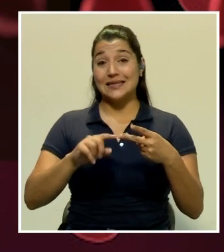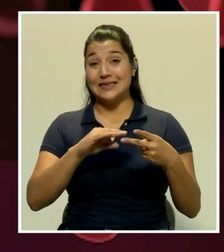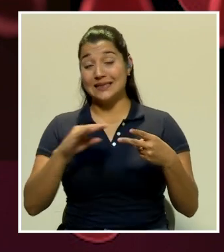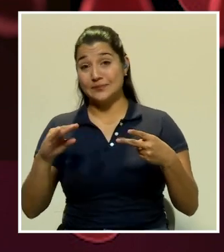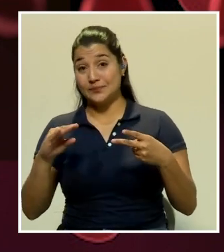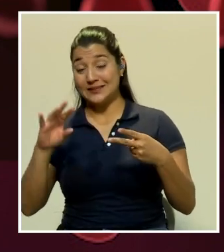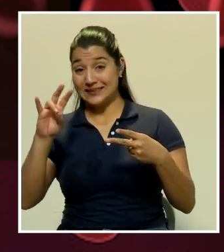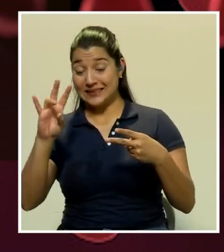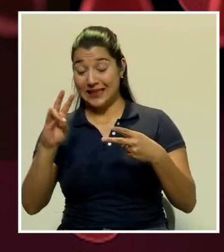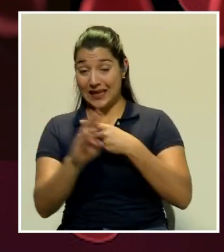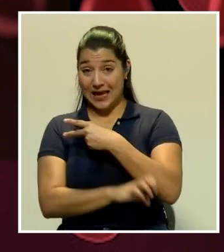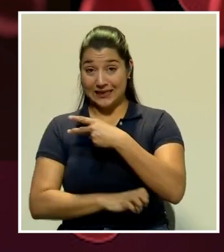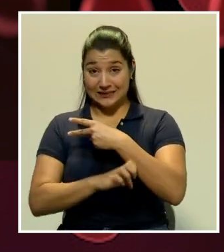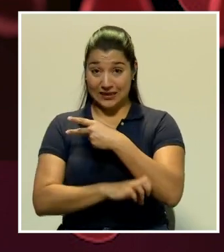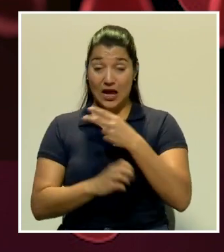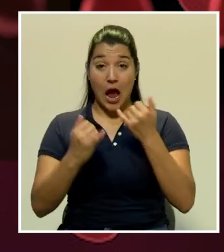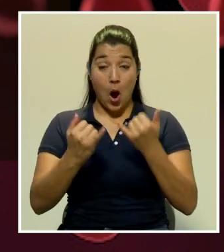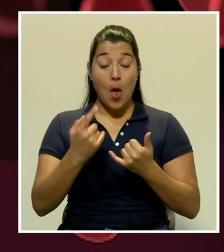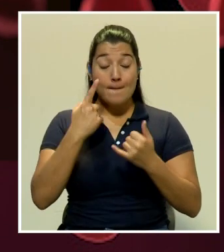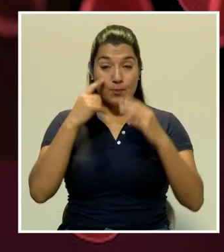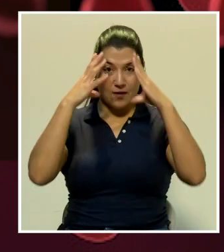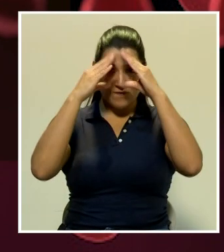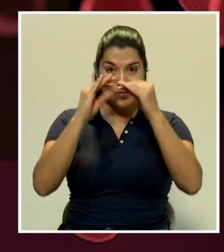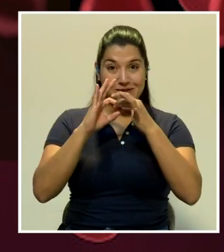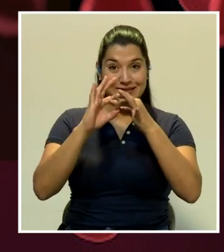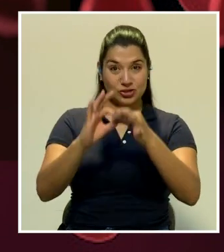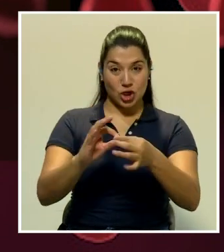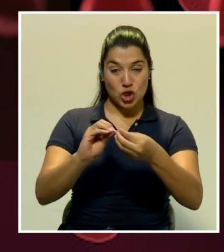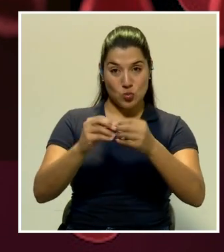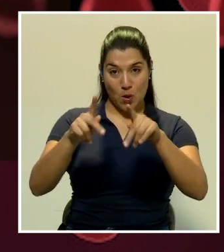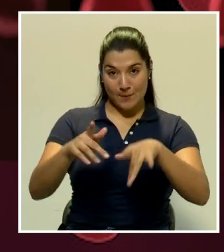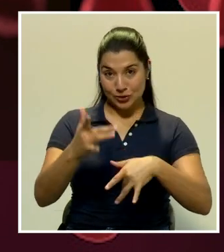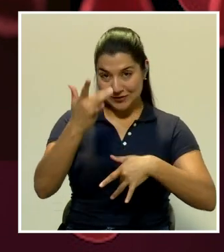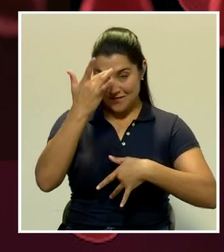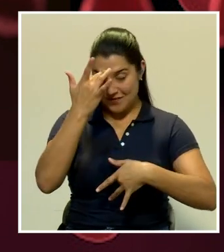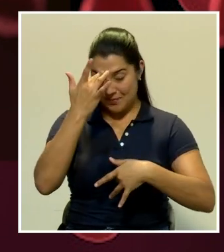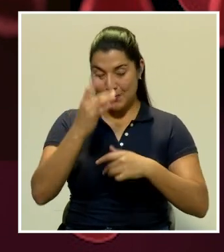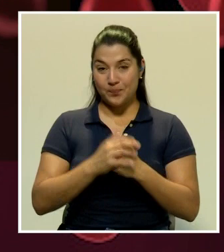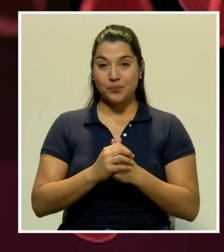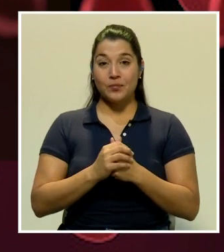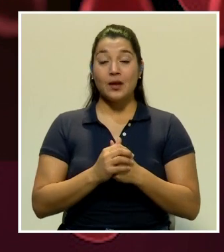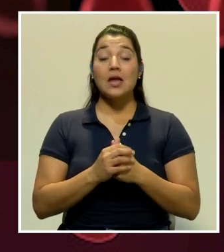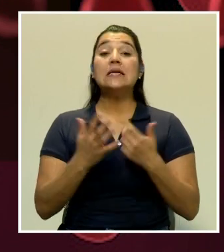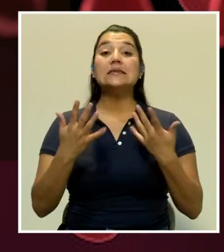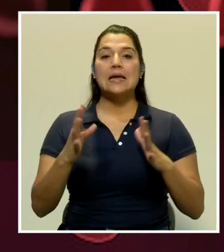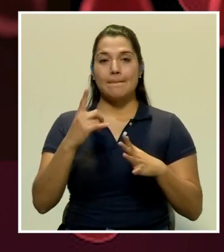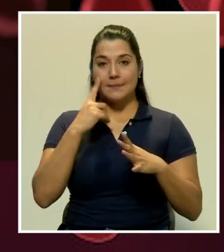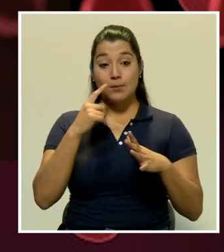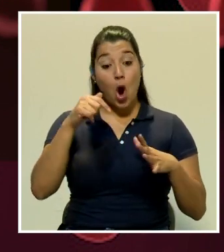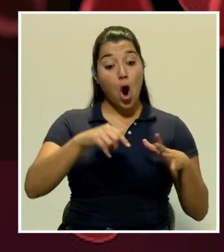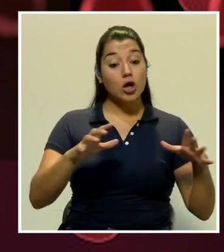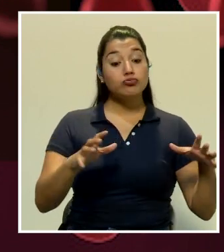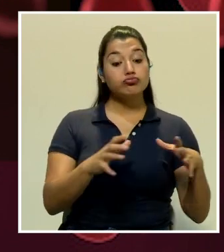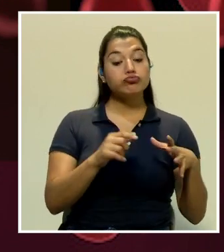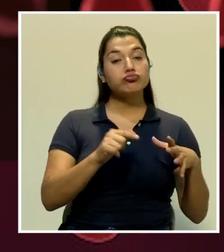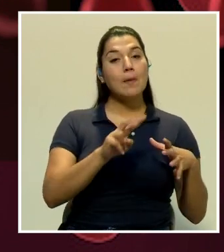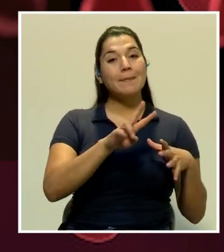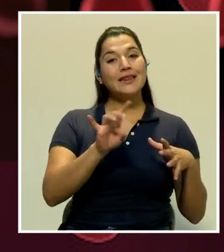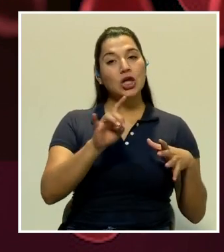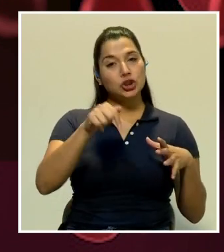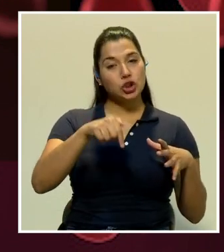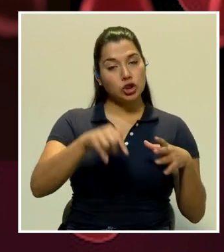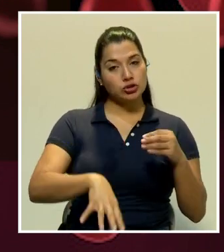entonces el reporte epidemiológico. Veíamos que casos nuevos serán 28, nuevos